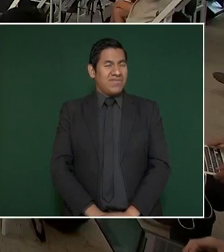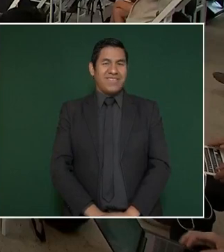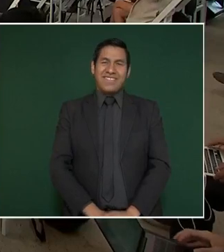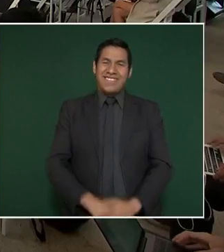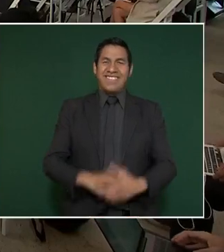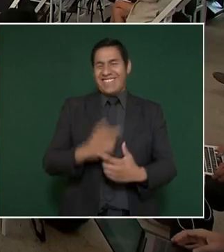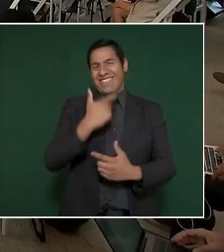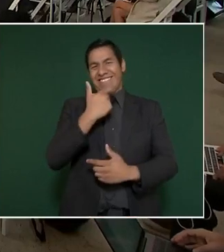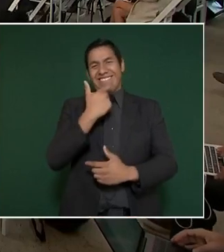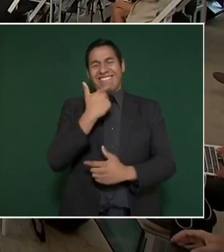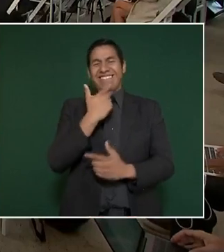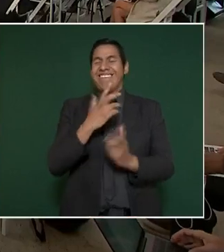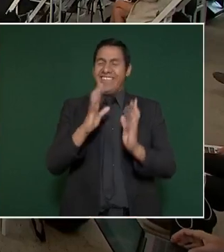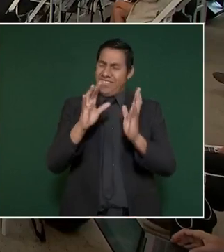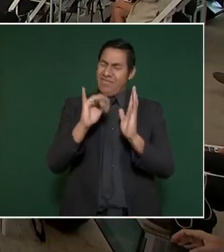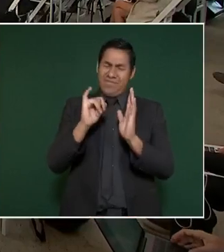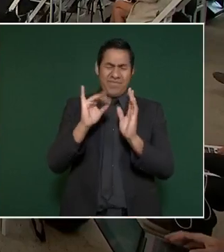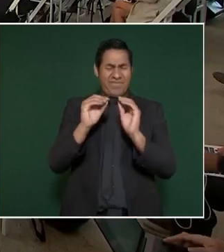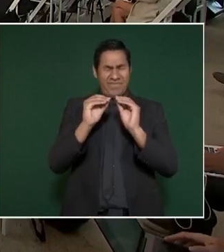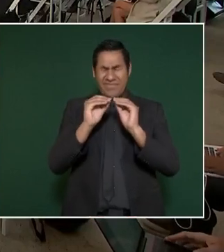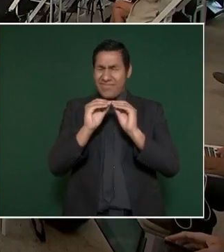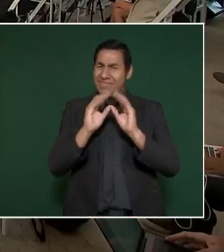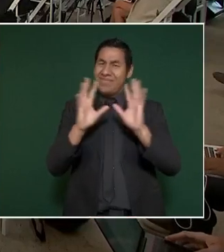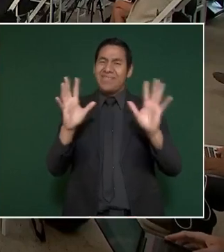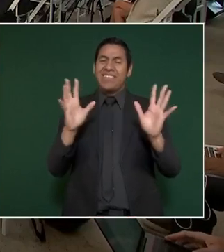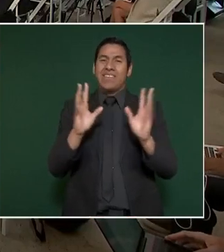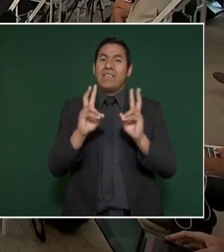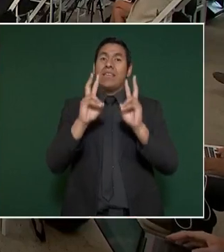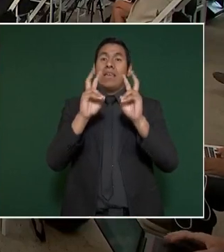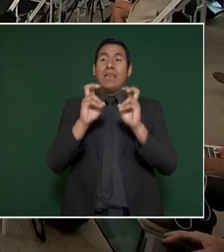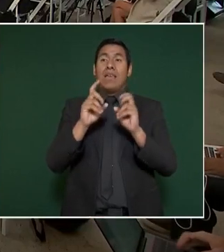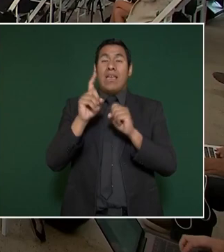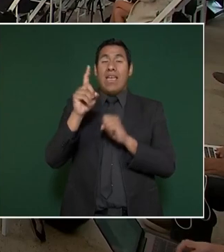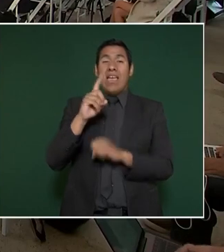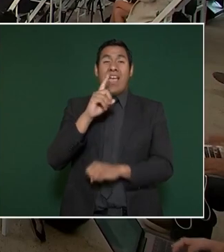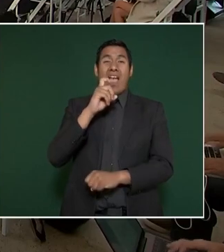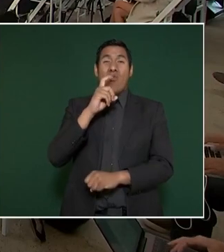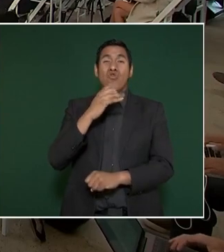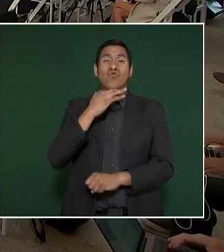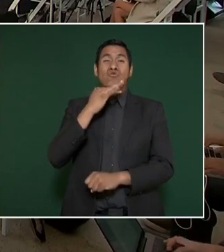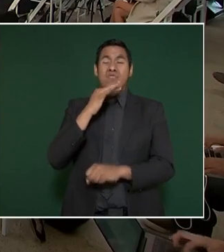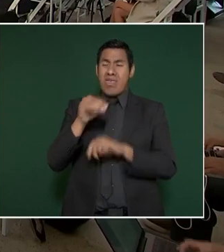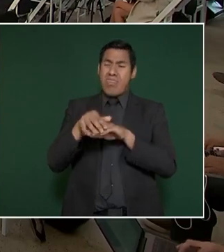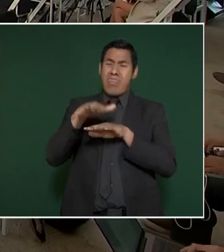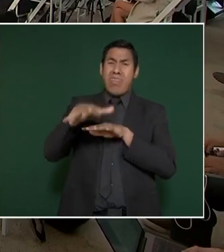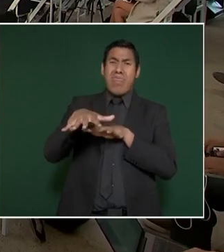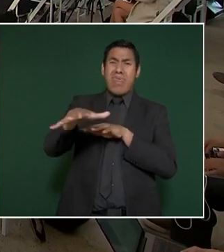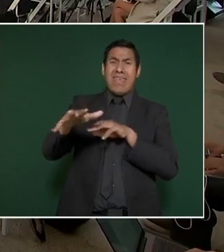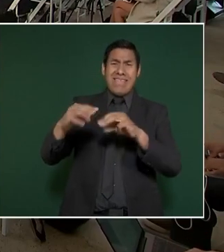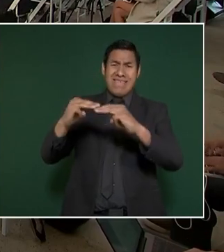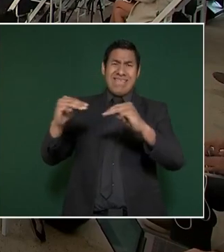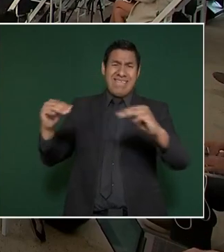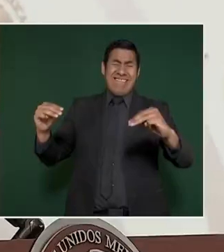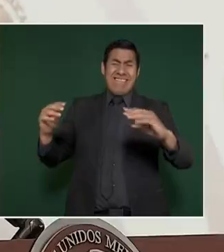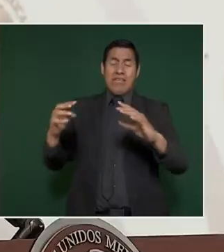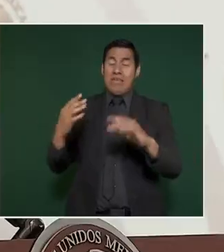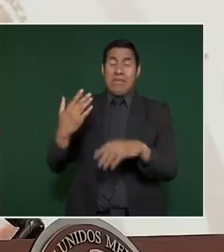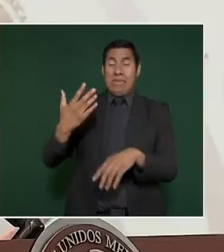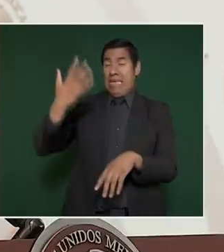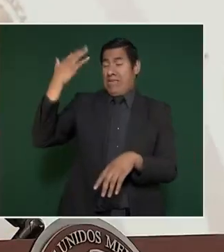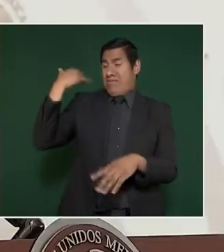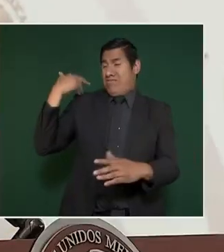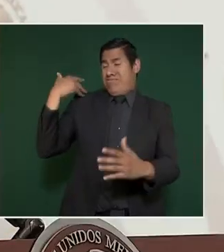explicarlo efectivamente el tema de las aguas negras que durante mucho tiempo se estuvieron tirando